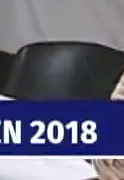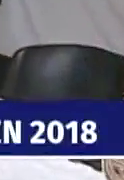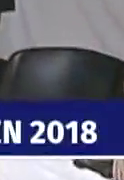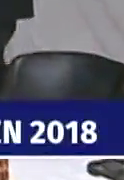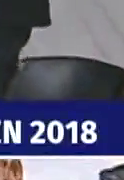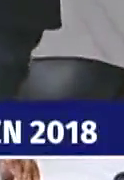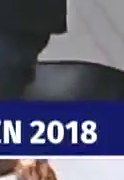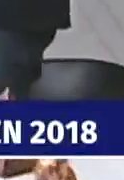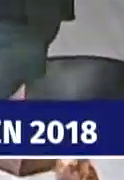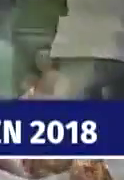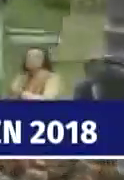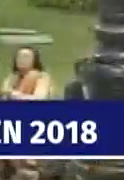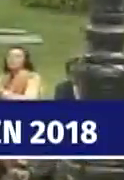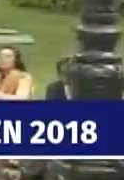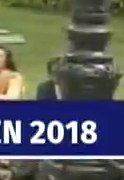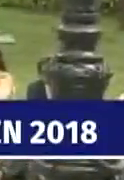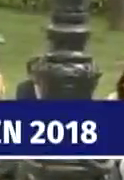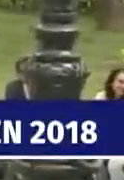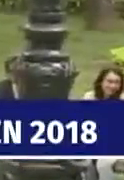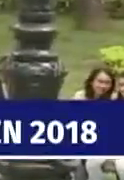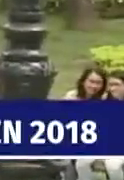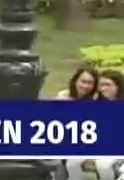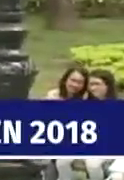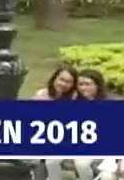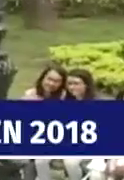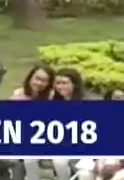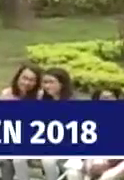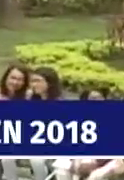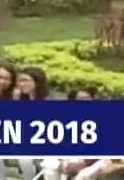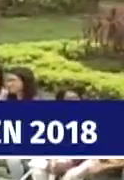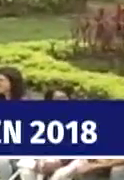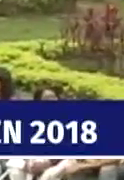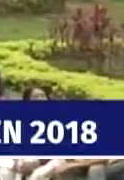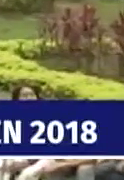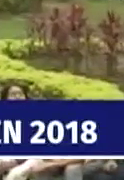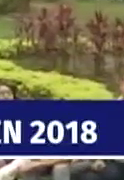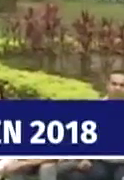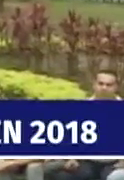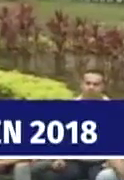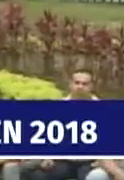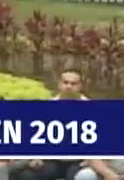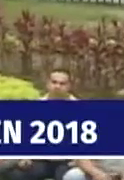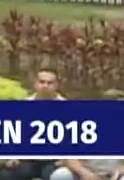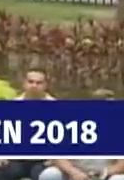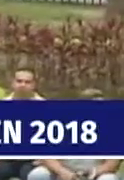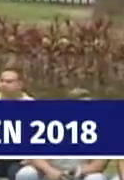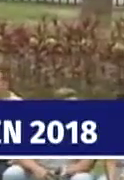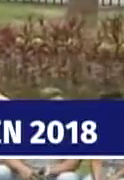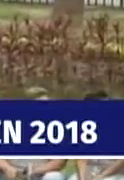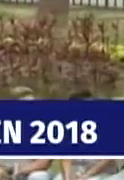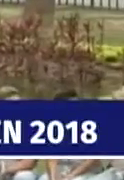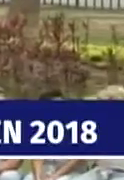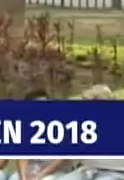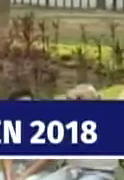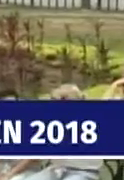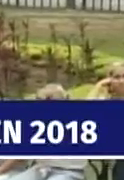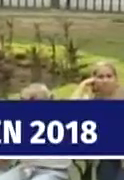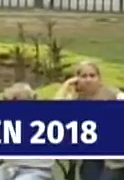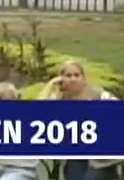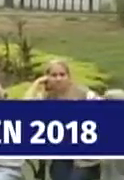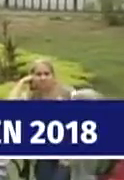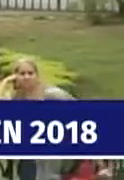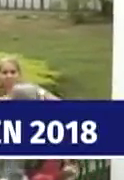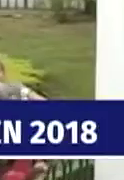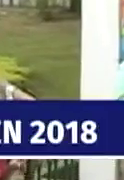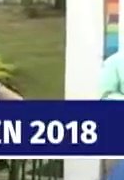demás naciones aliadas que hacen la exposición de su cultura, de su literatura acá en esta cita en